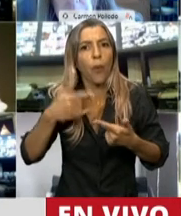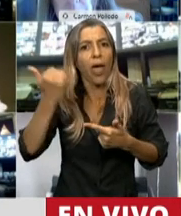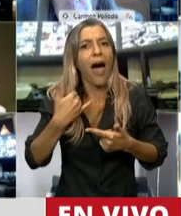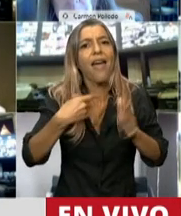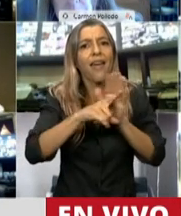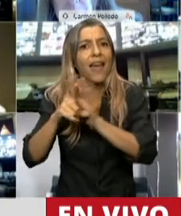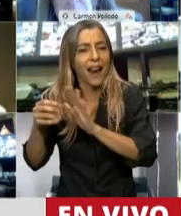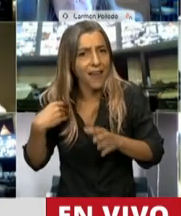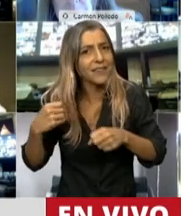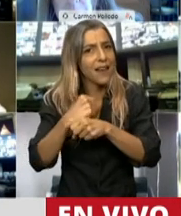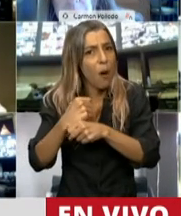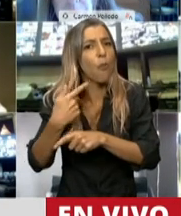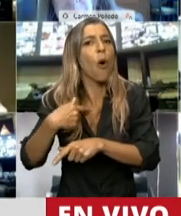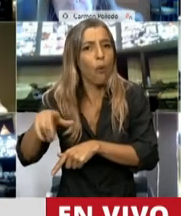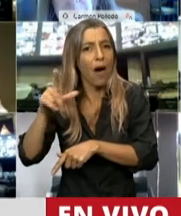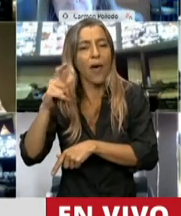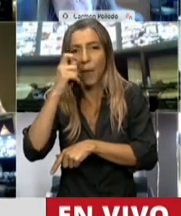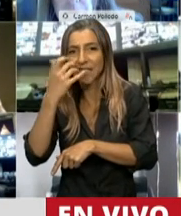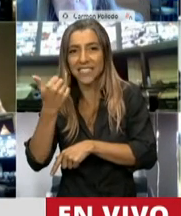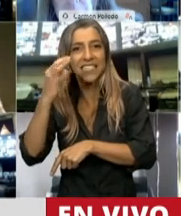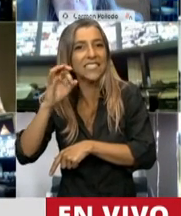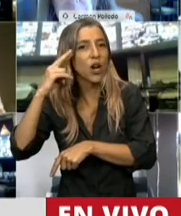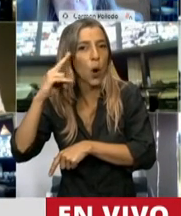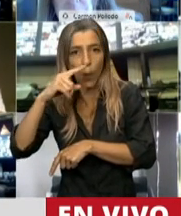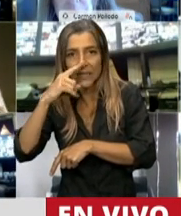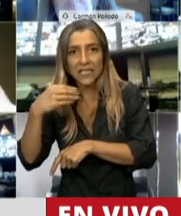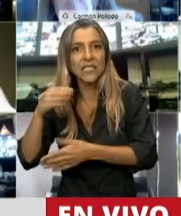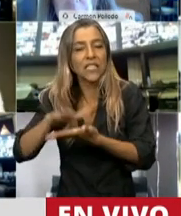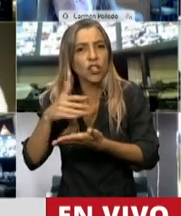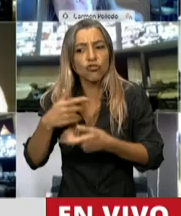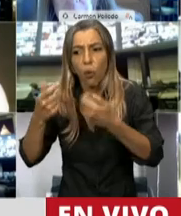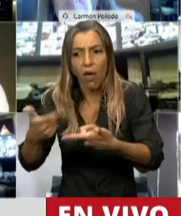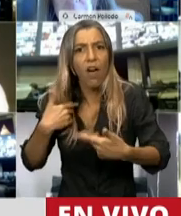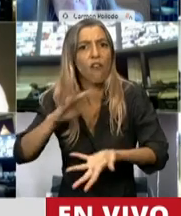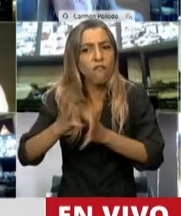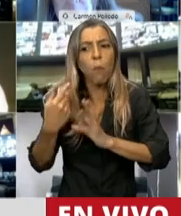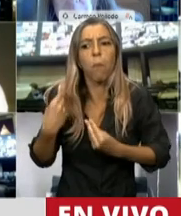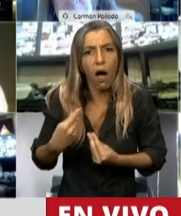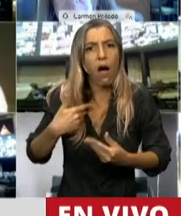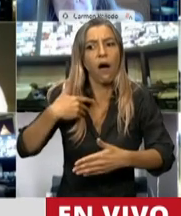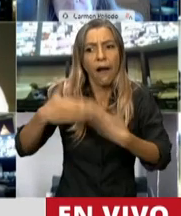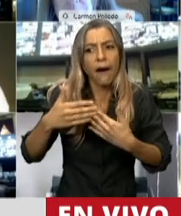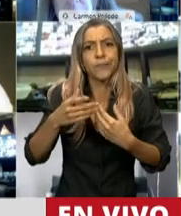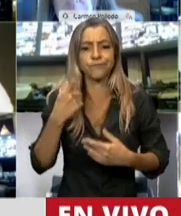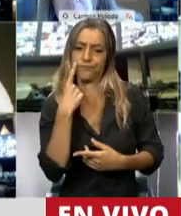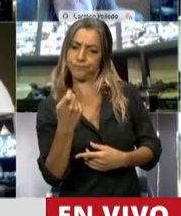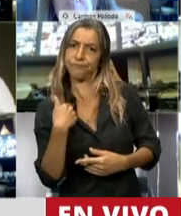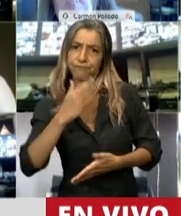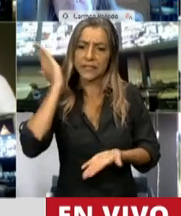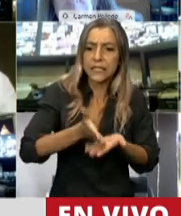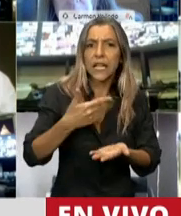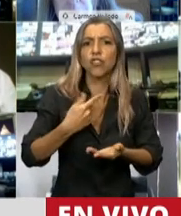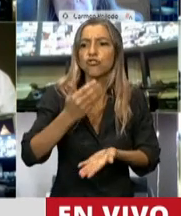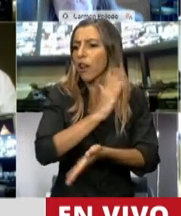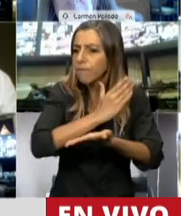aprobada por la ley 26 097 que obligan a promover y fortalecer mecanismos para prevenir como decía detectar sancionar y